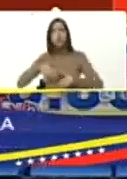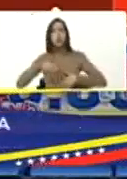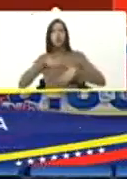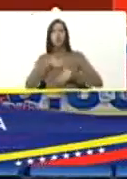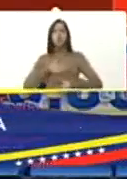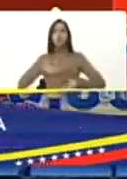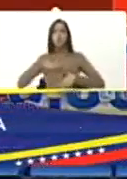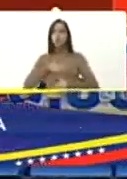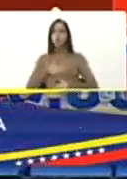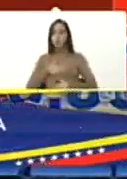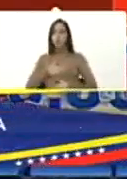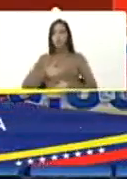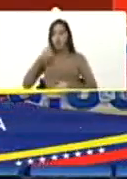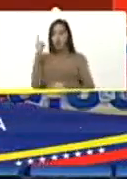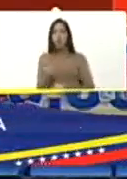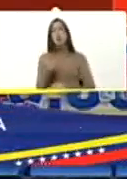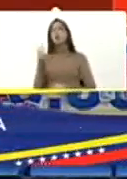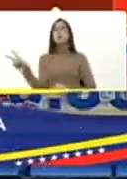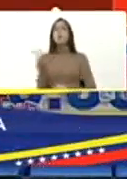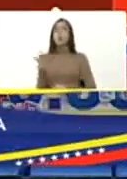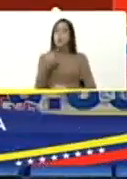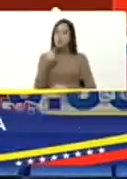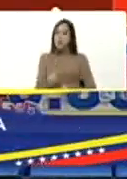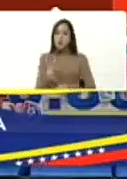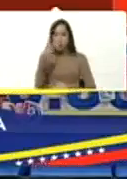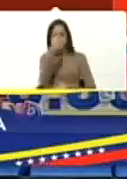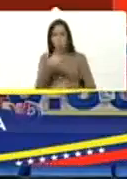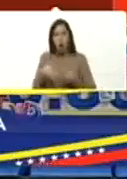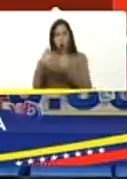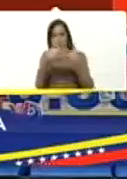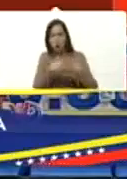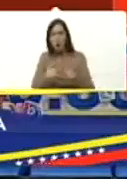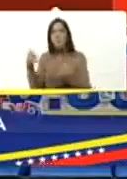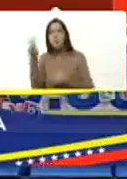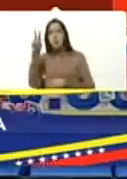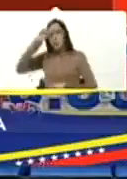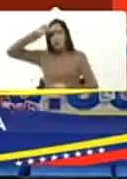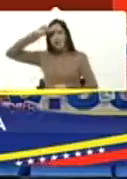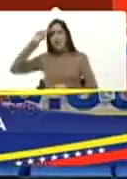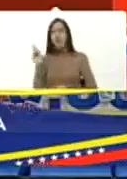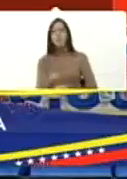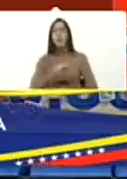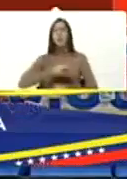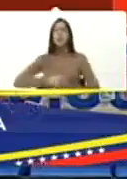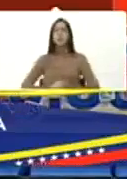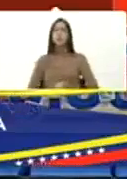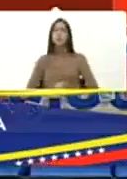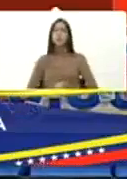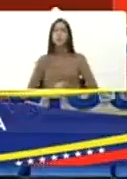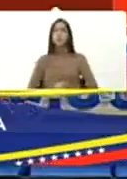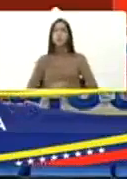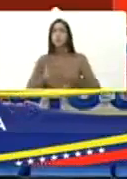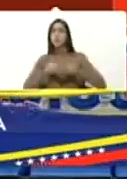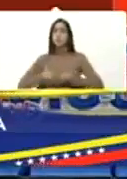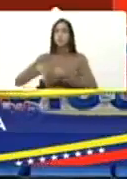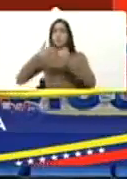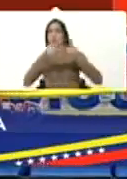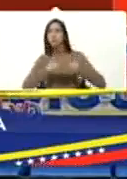haberle cumplido a Venezuela y haberle dicho al imperialismo: a Venezuela se respeta. Imperialismo